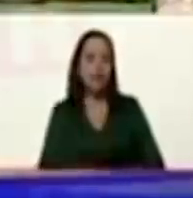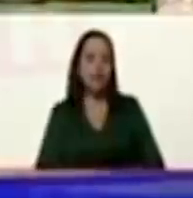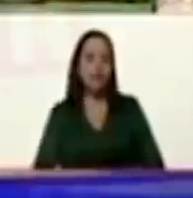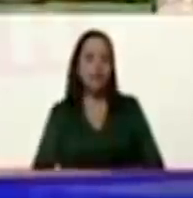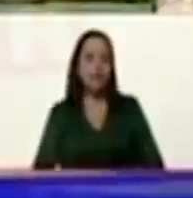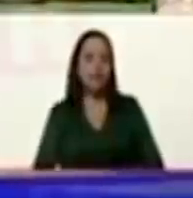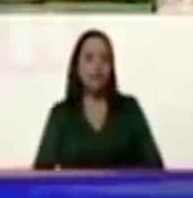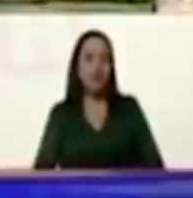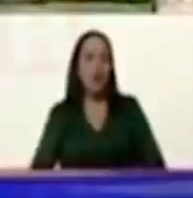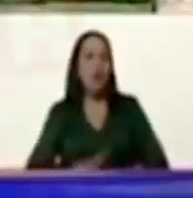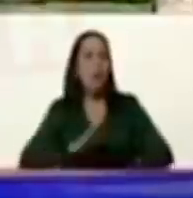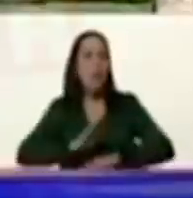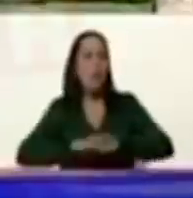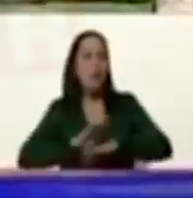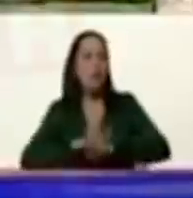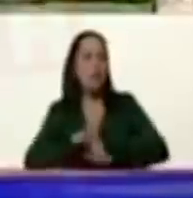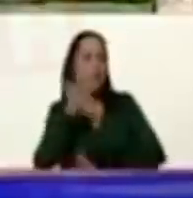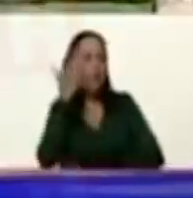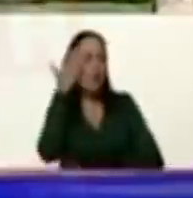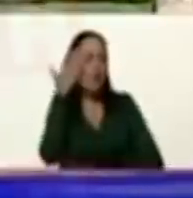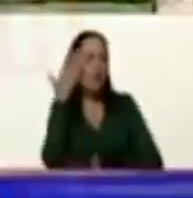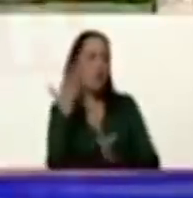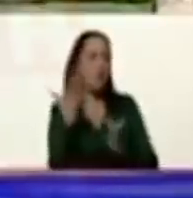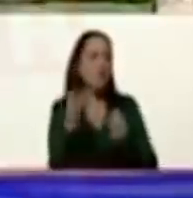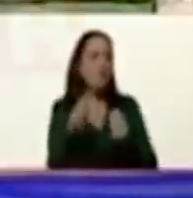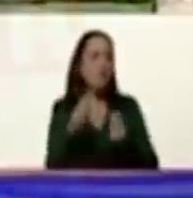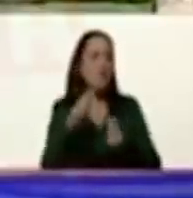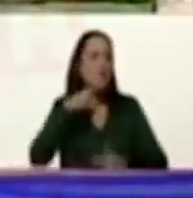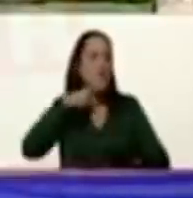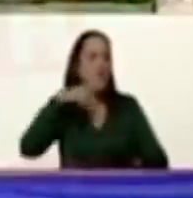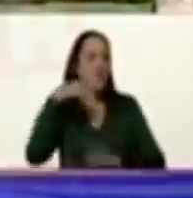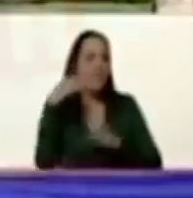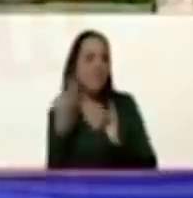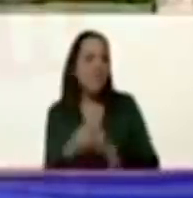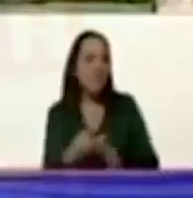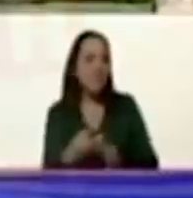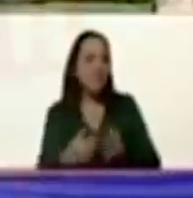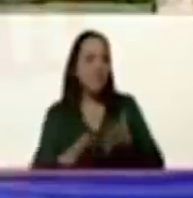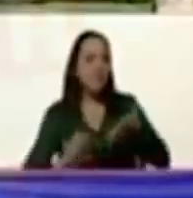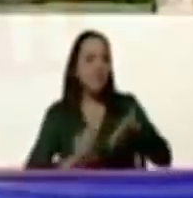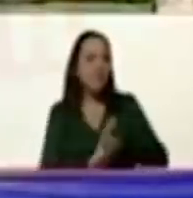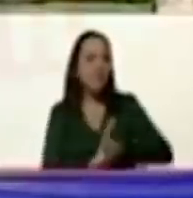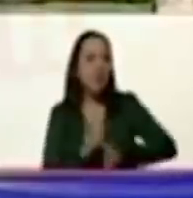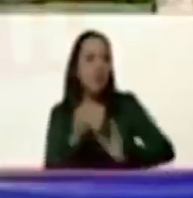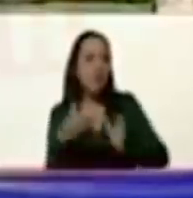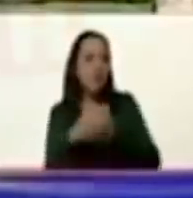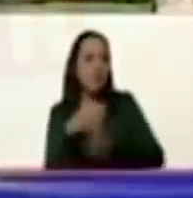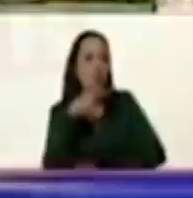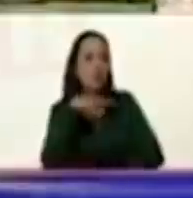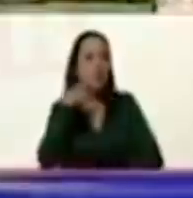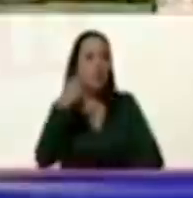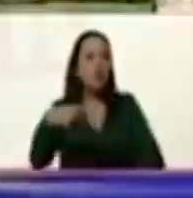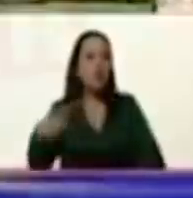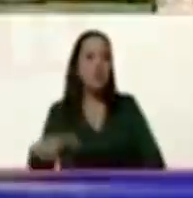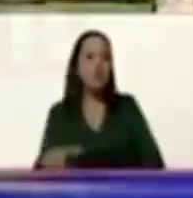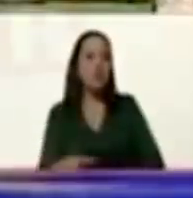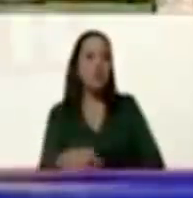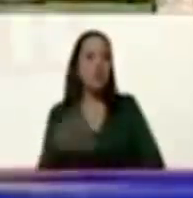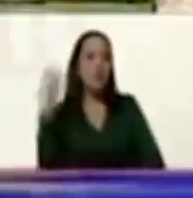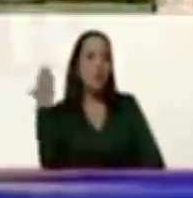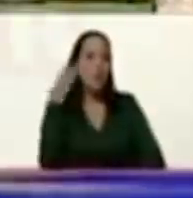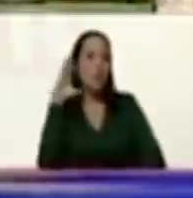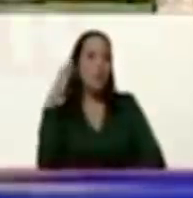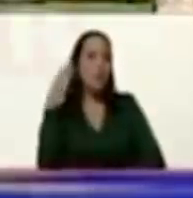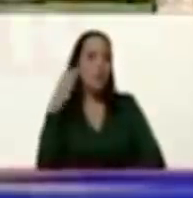para mantener la producción petrolera, endeudarse masivamente, malbaratar el dinero y perder el crédito internacional, la